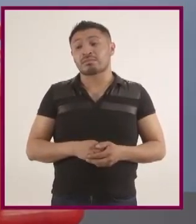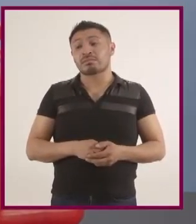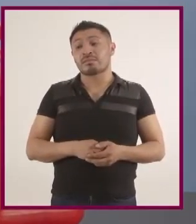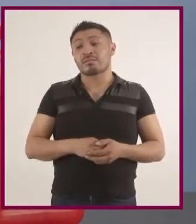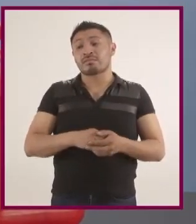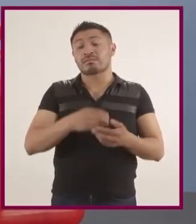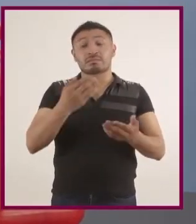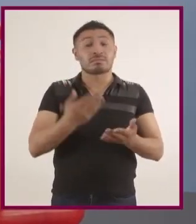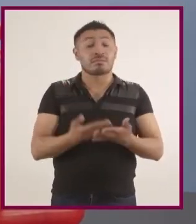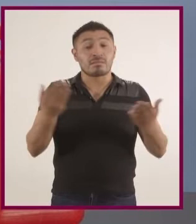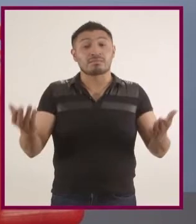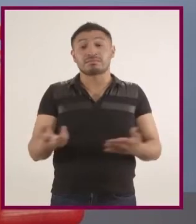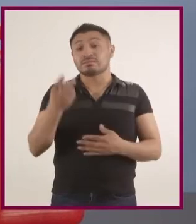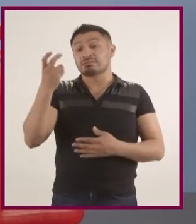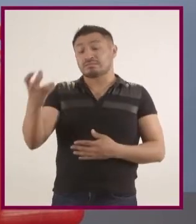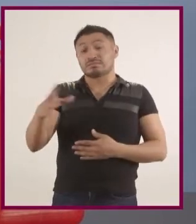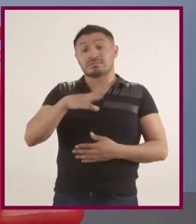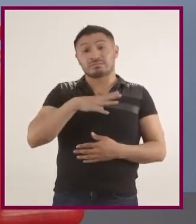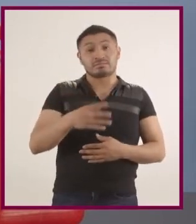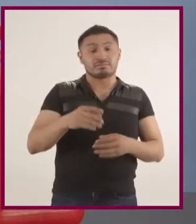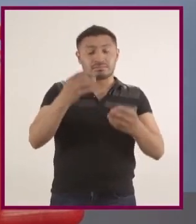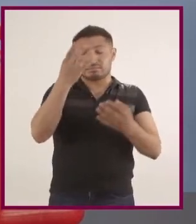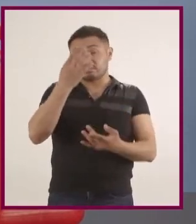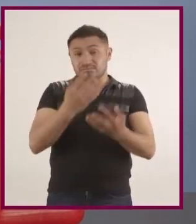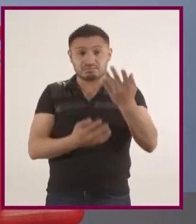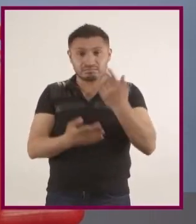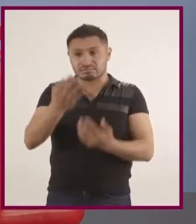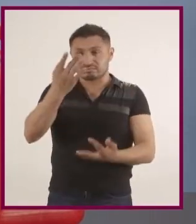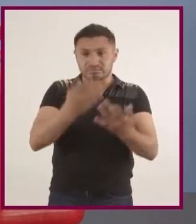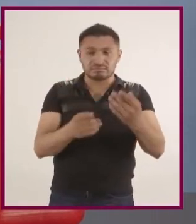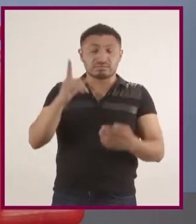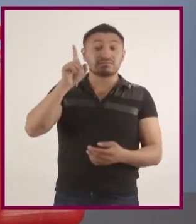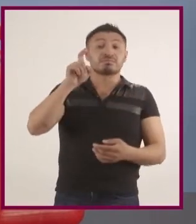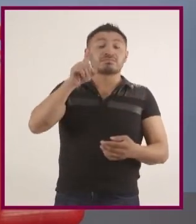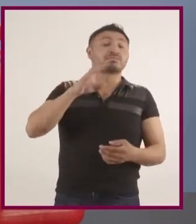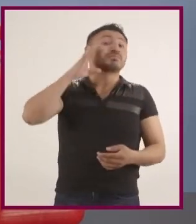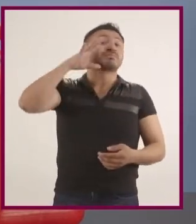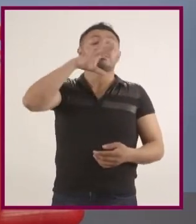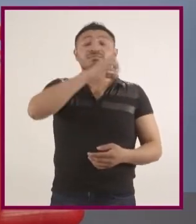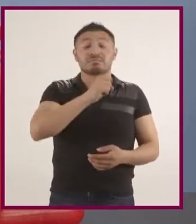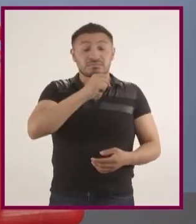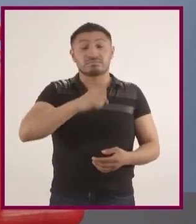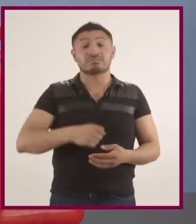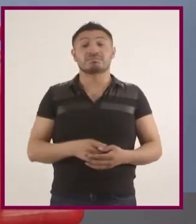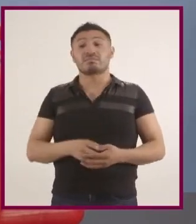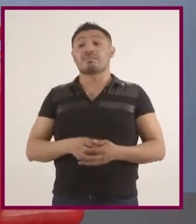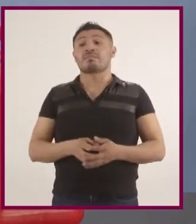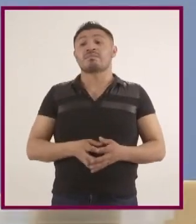ahora esto lo tenemos que derretir en agua caliente